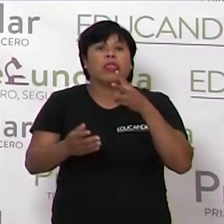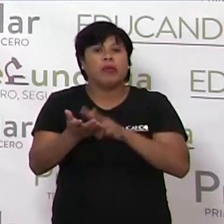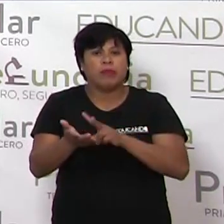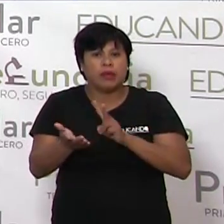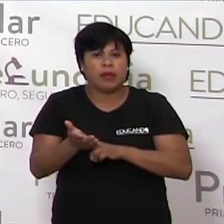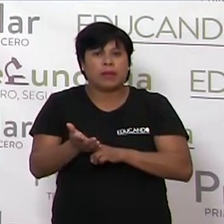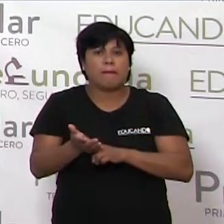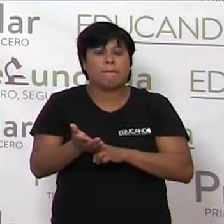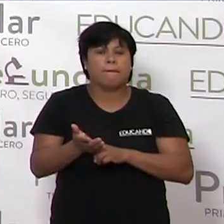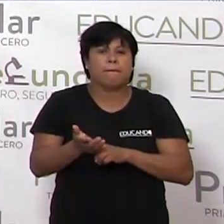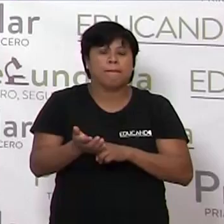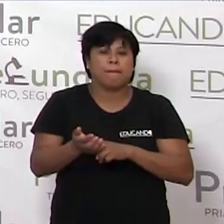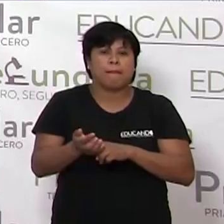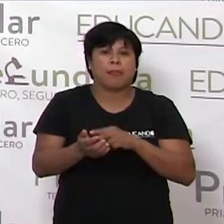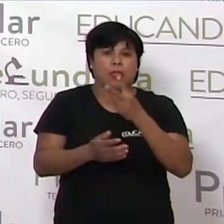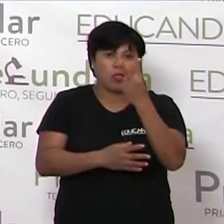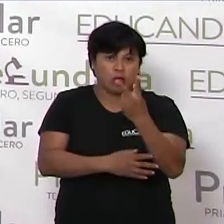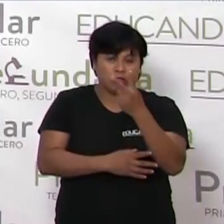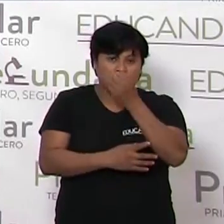cuánto cuestan